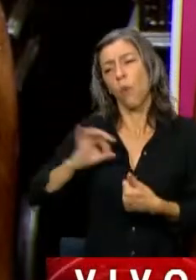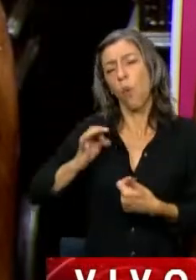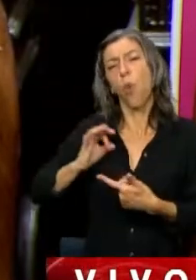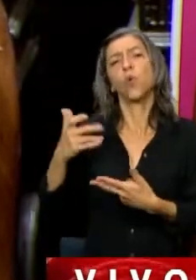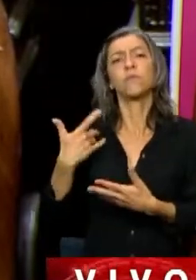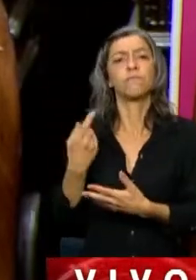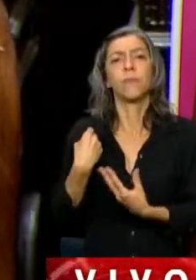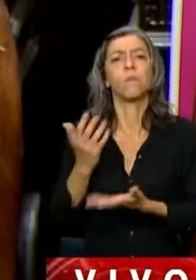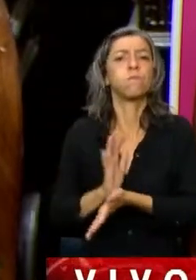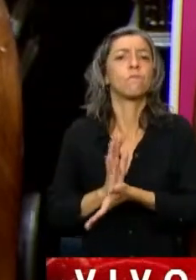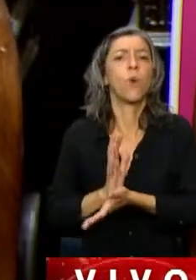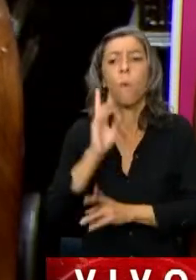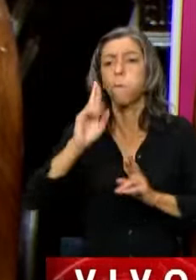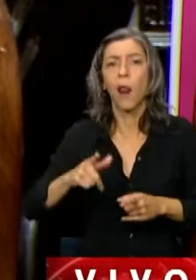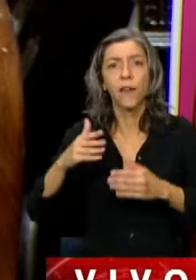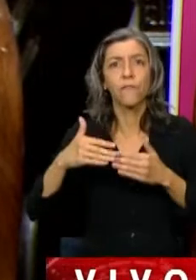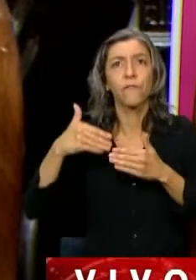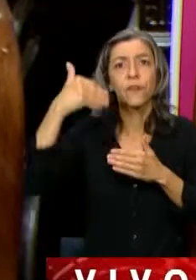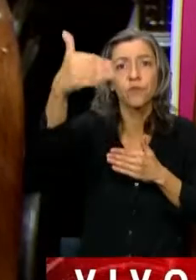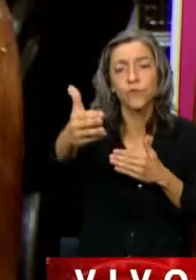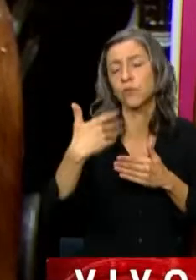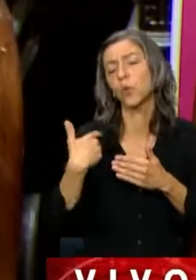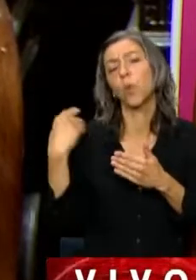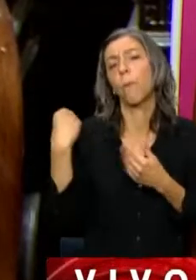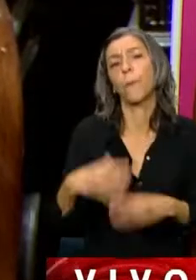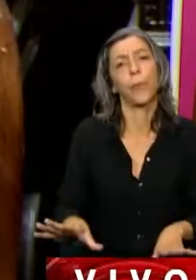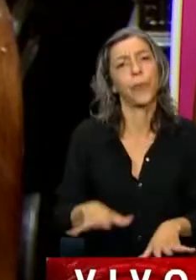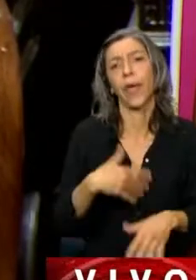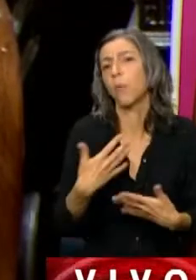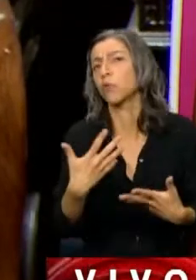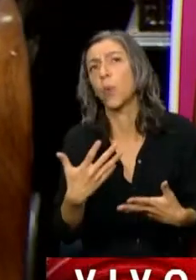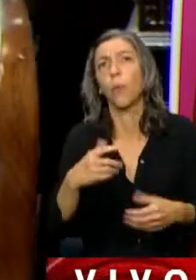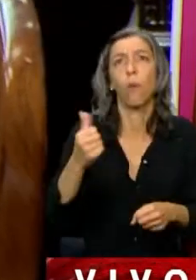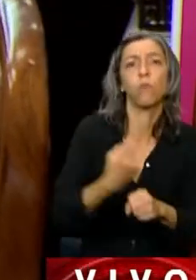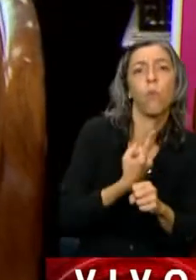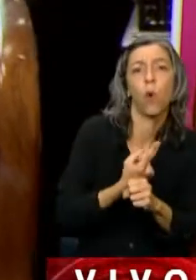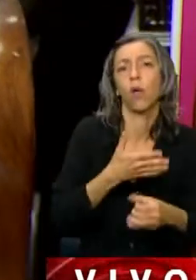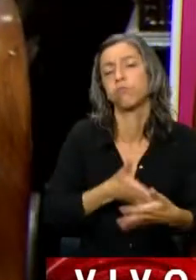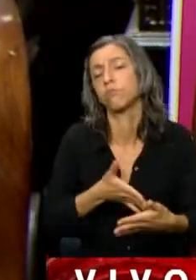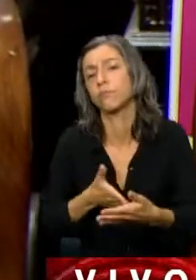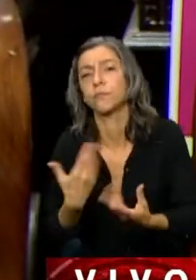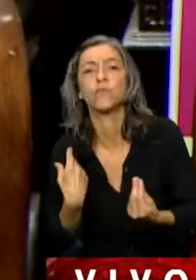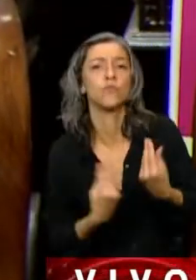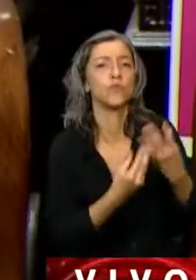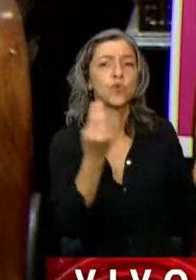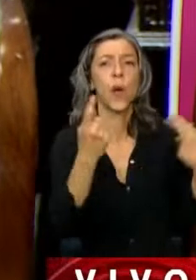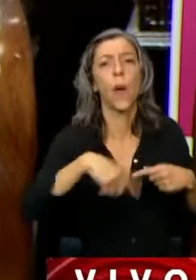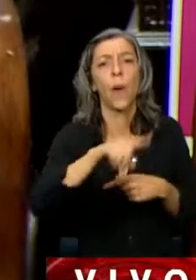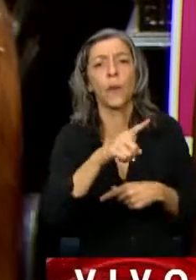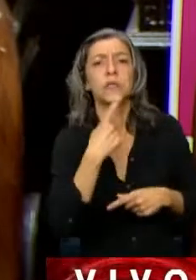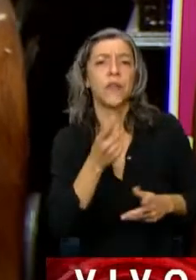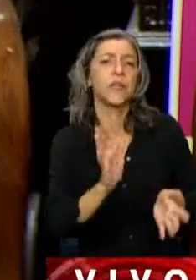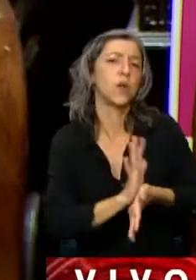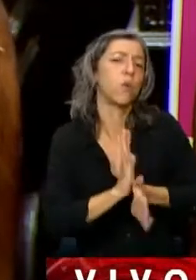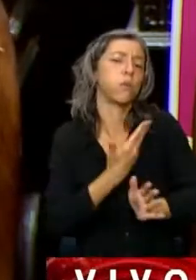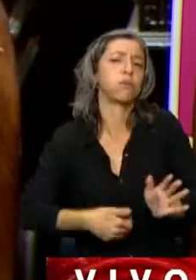para planificar el desarrollo de nuestro país. Hay quienes piensan que frente a muchas veces